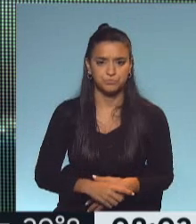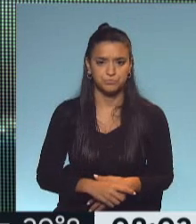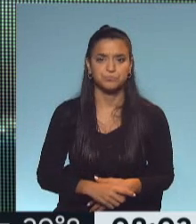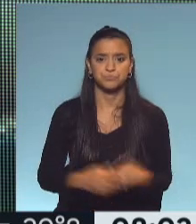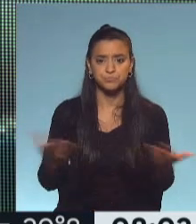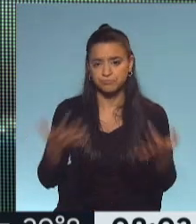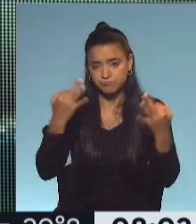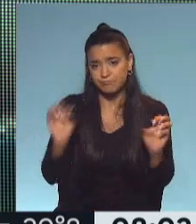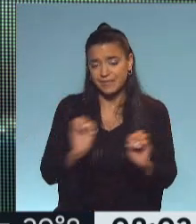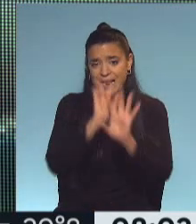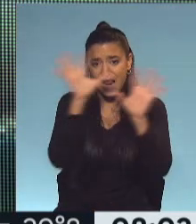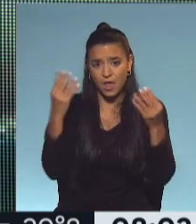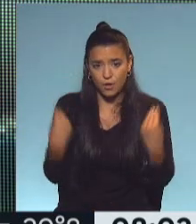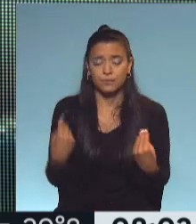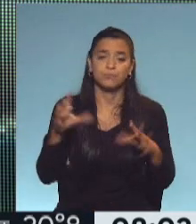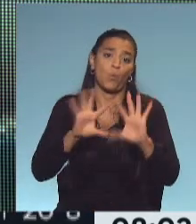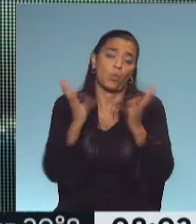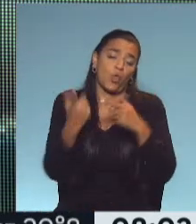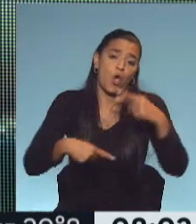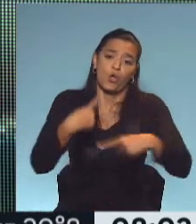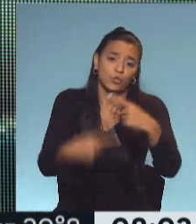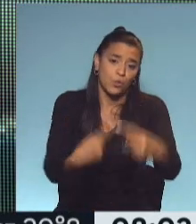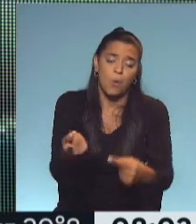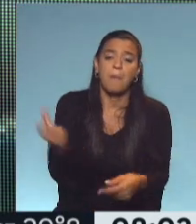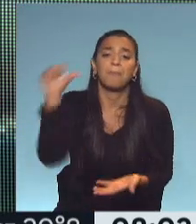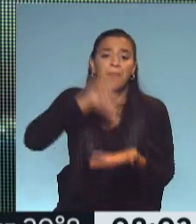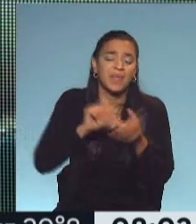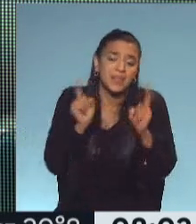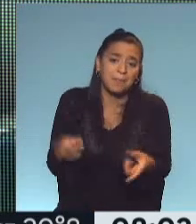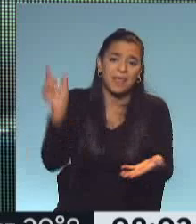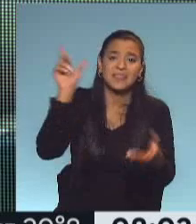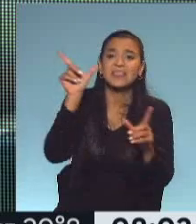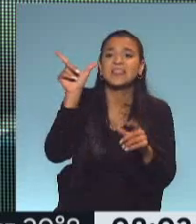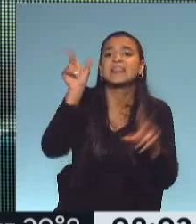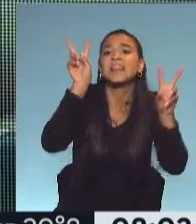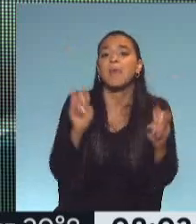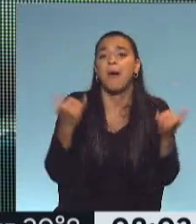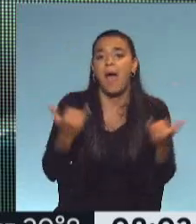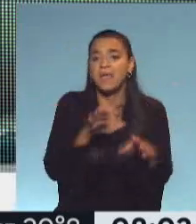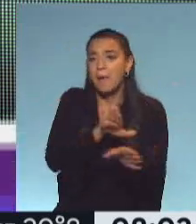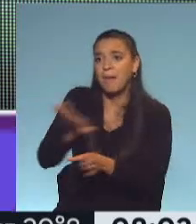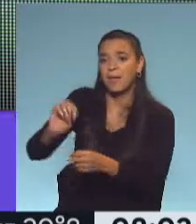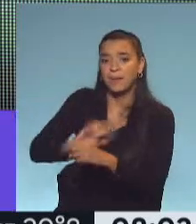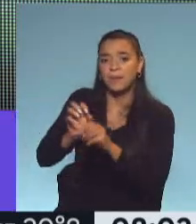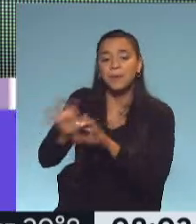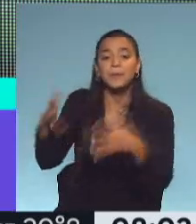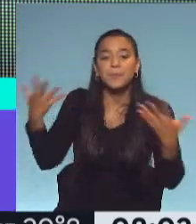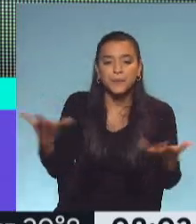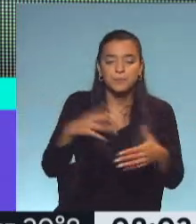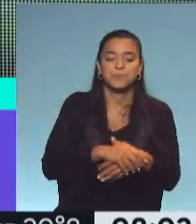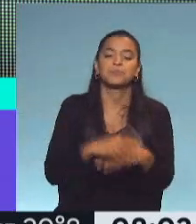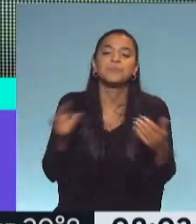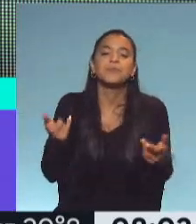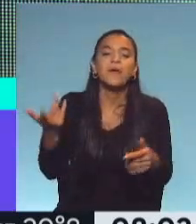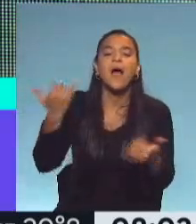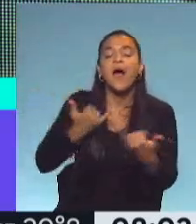Bueno, está claro, ¿no?, que el mundo sigue, el país también tiene sus temas más allá de la pandemia, pero yo qué sé. Bueno, a ver, trata